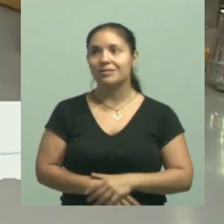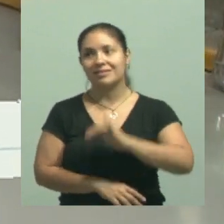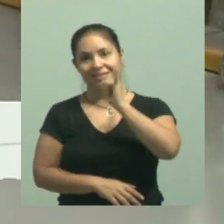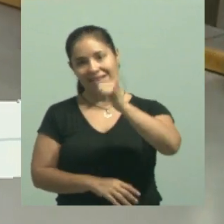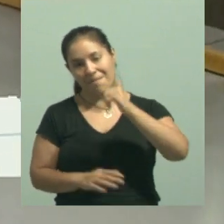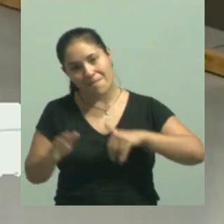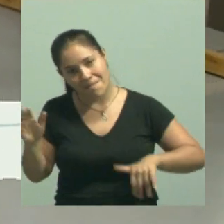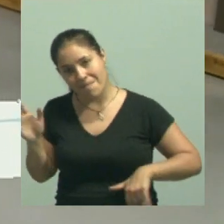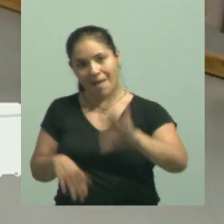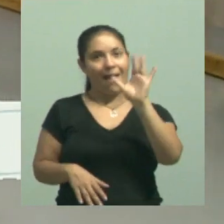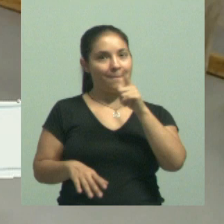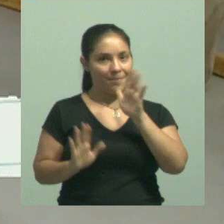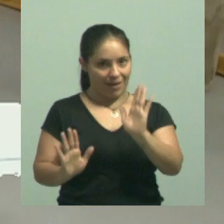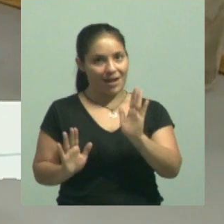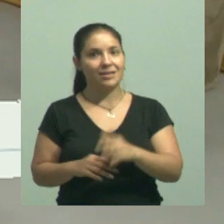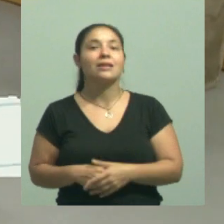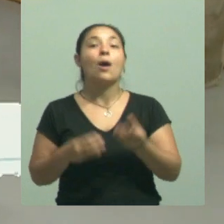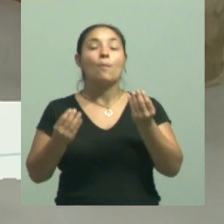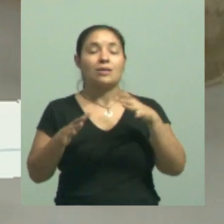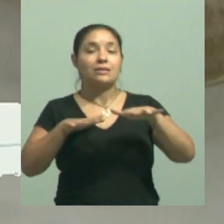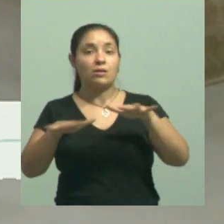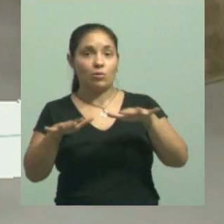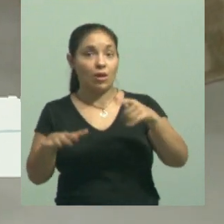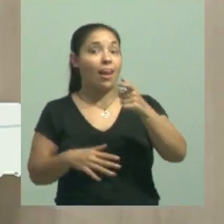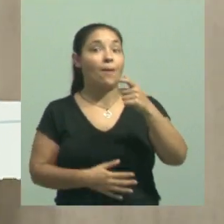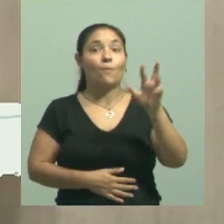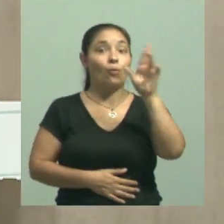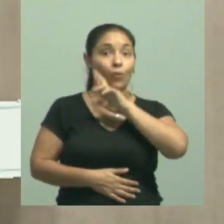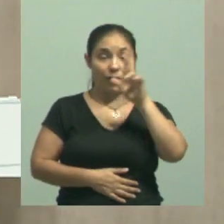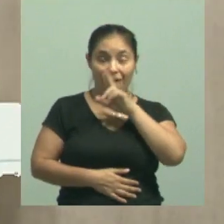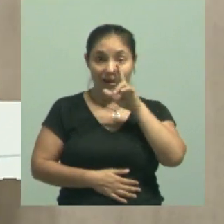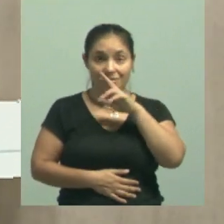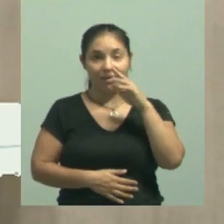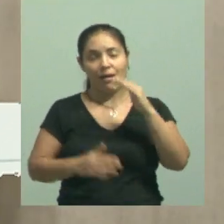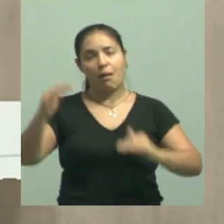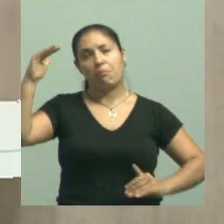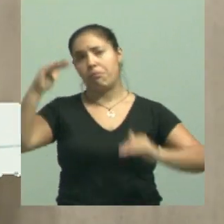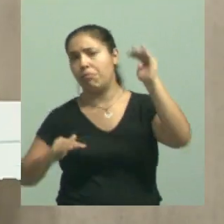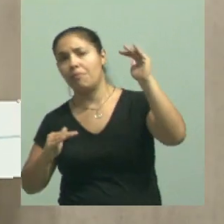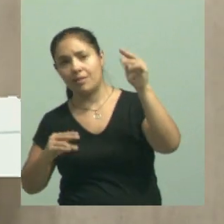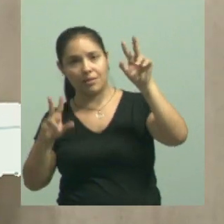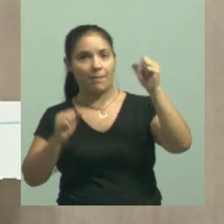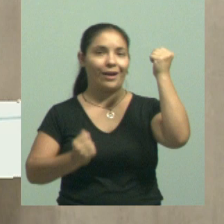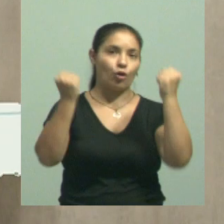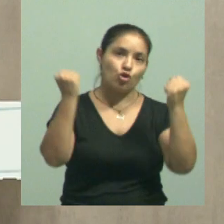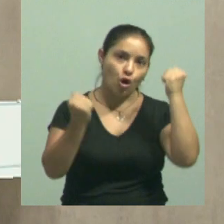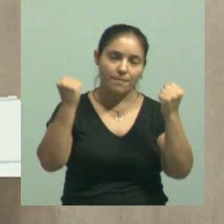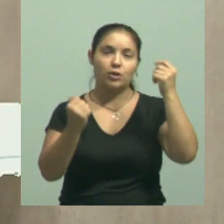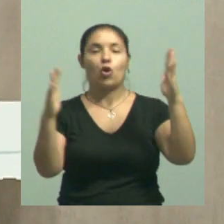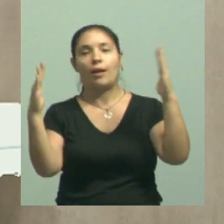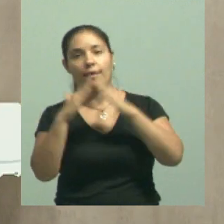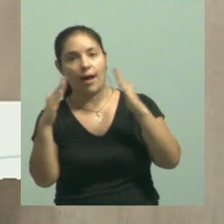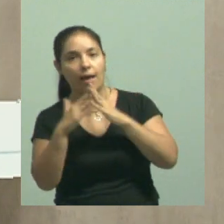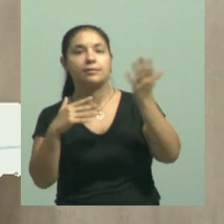provocación. Es decir, la situación de las mujeres, la desigualdad de las mujeres que se ve en el ámbito económico, en el ámbito doméstico, en el